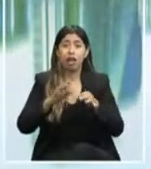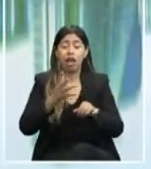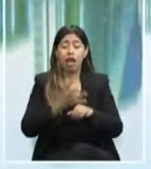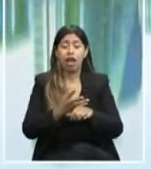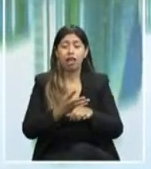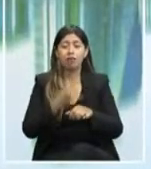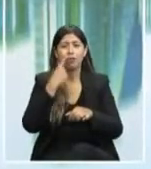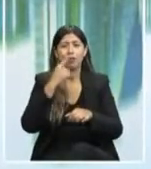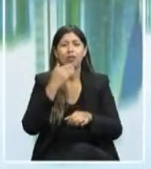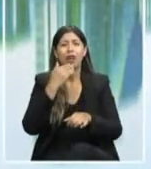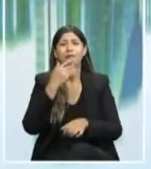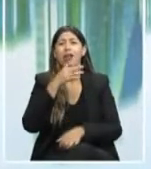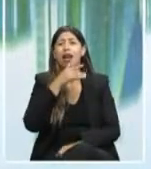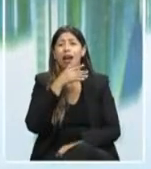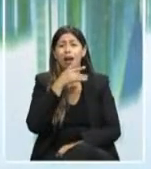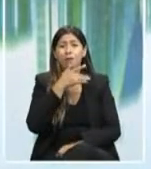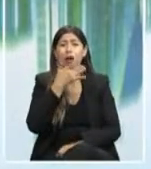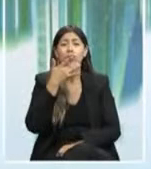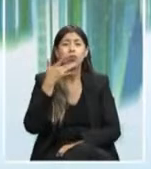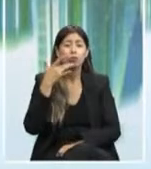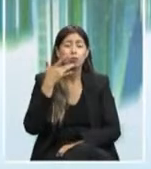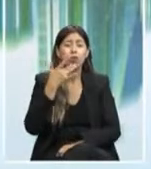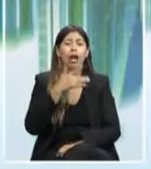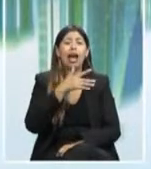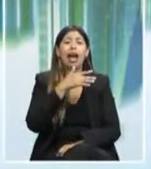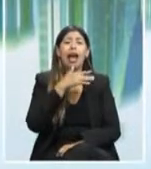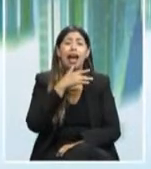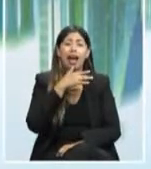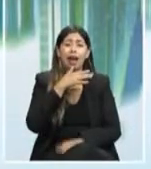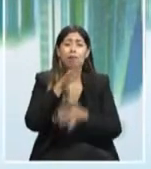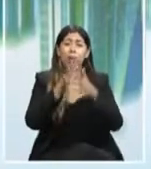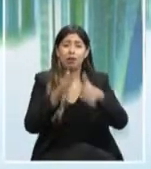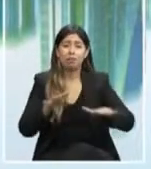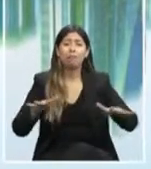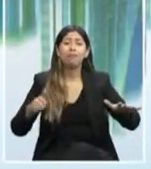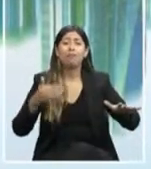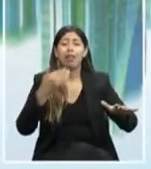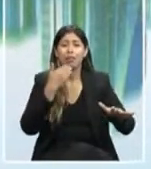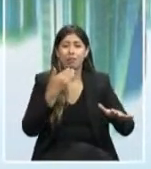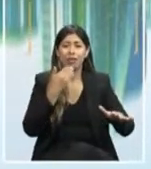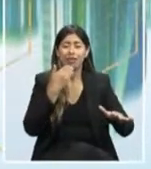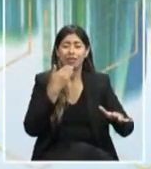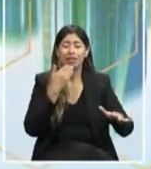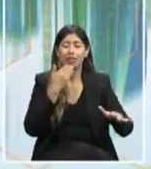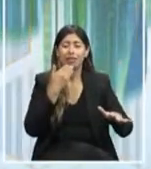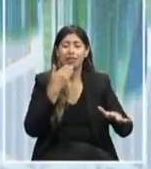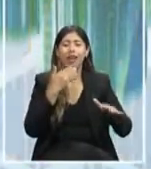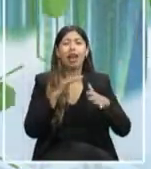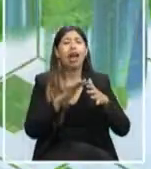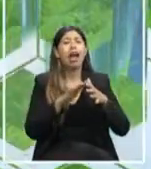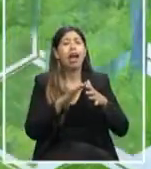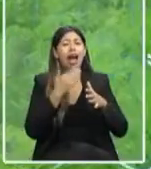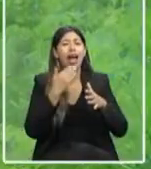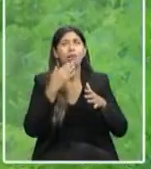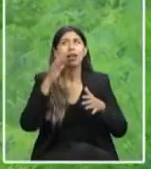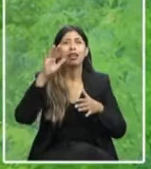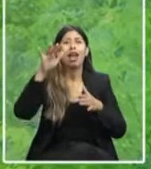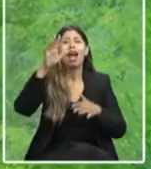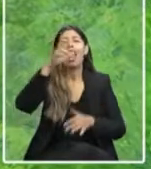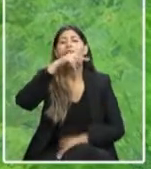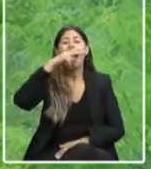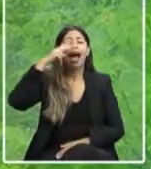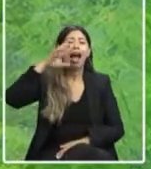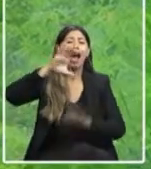de aguas dulces, como a nivel del mar y a nivel de la atmósfera.